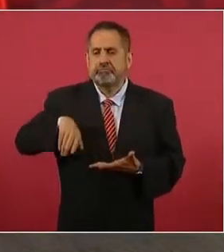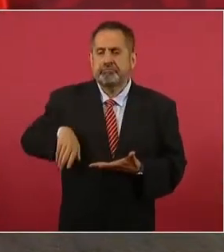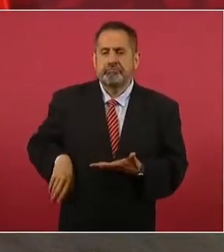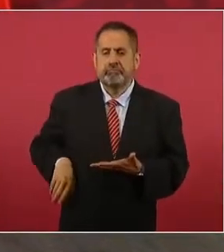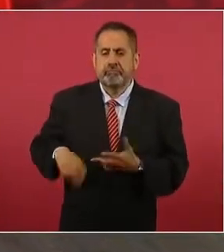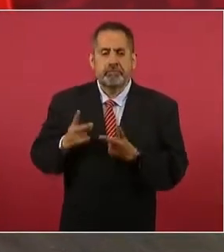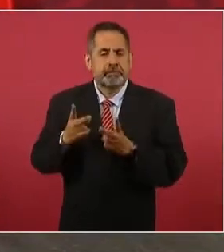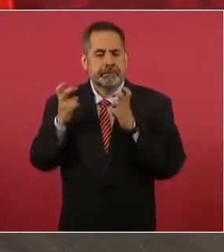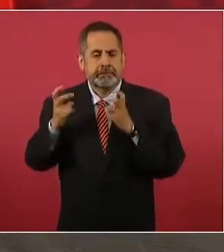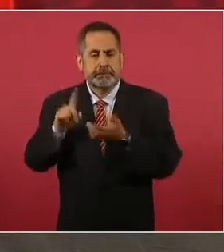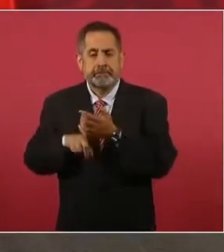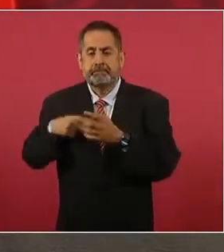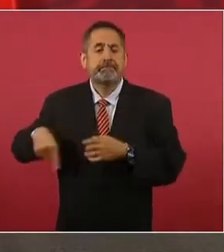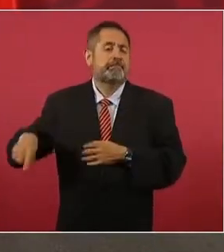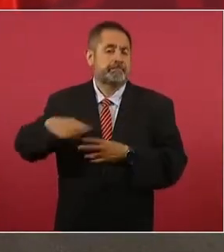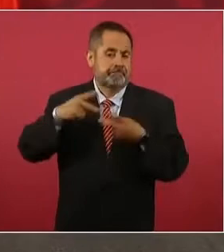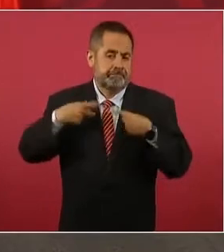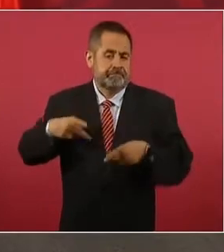funcionarios,